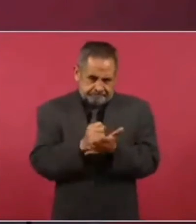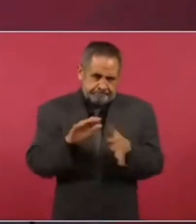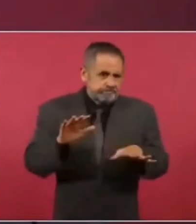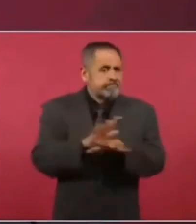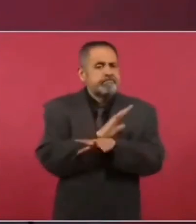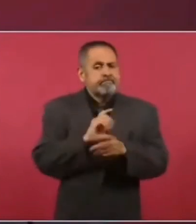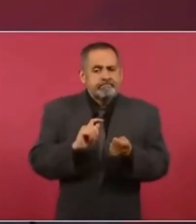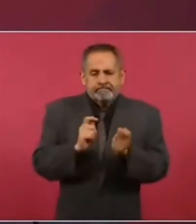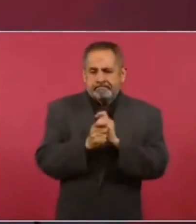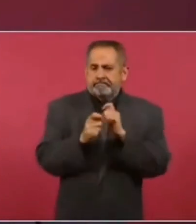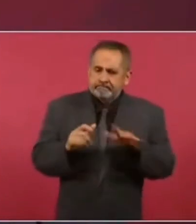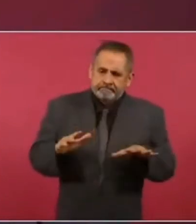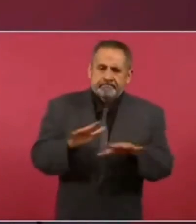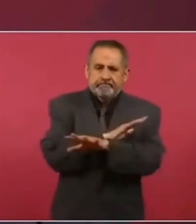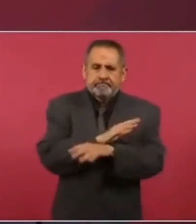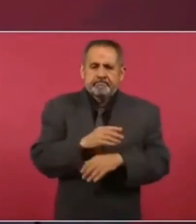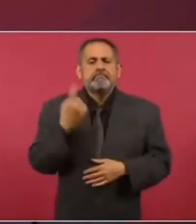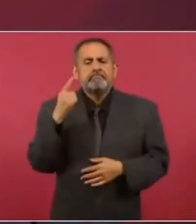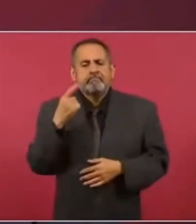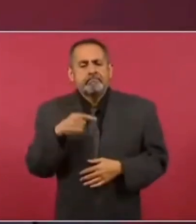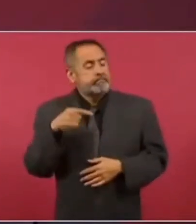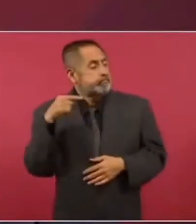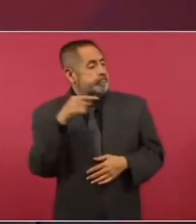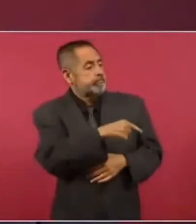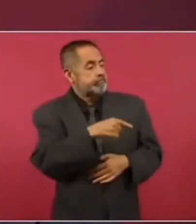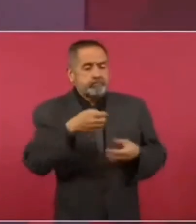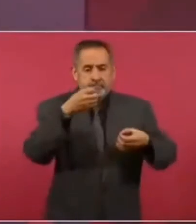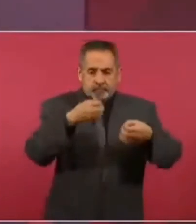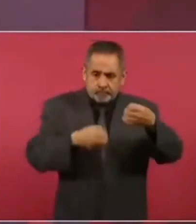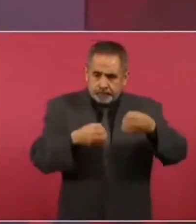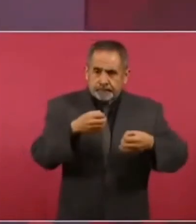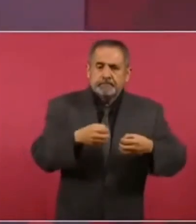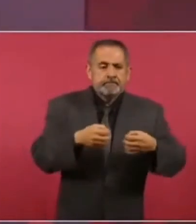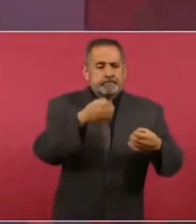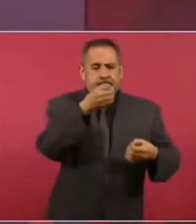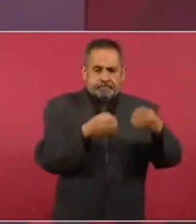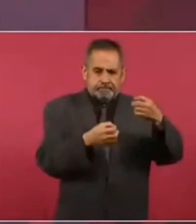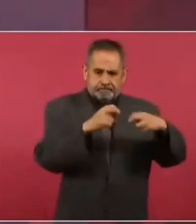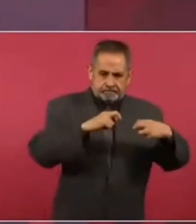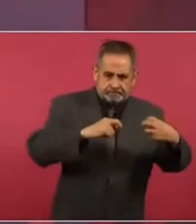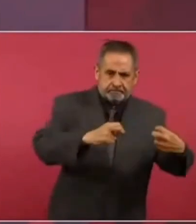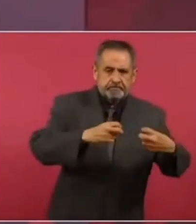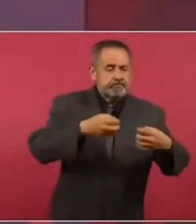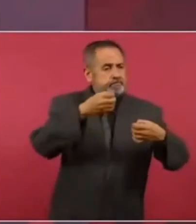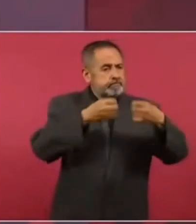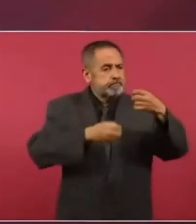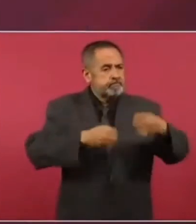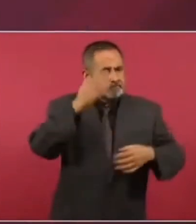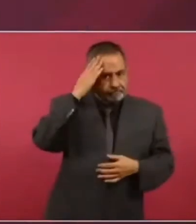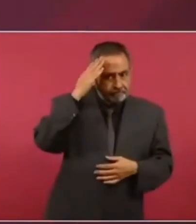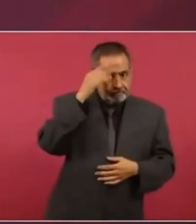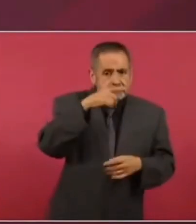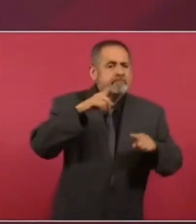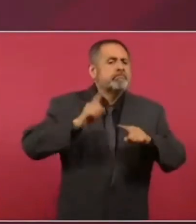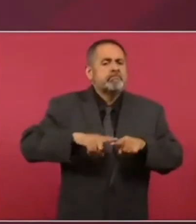para que jueces, magistrados y ministros los elija el pueblo,